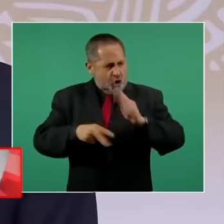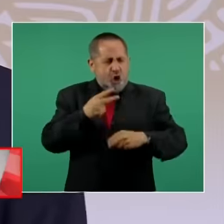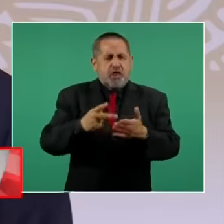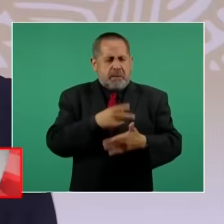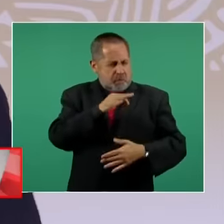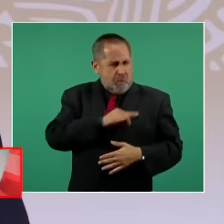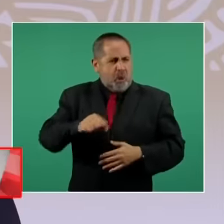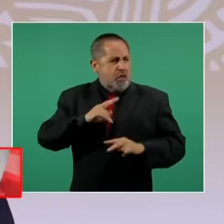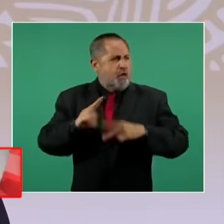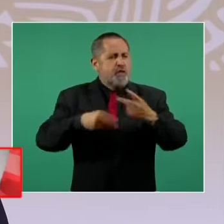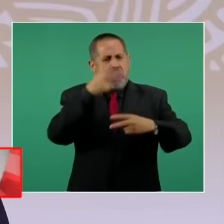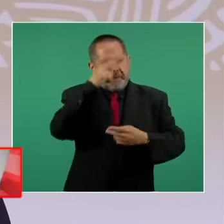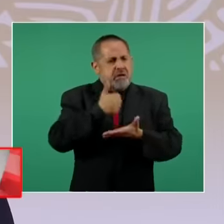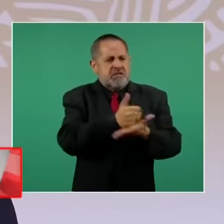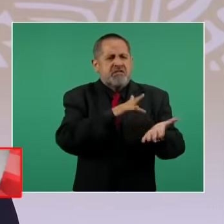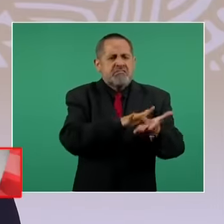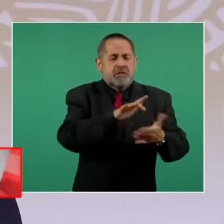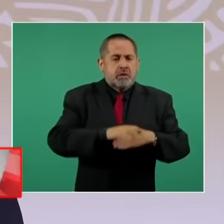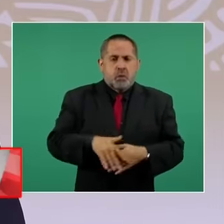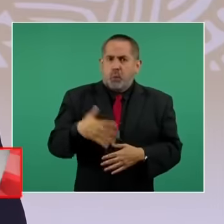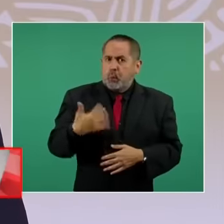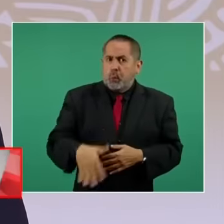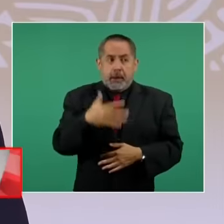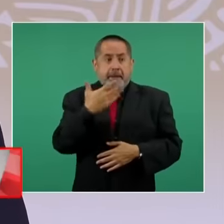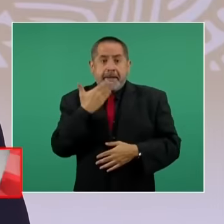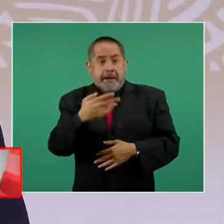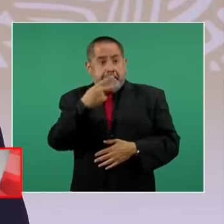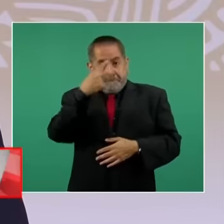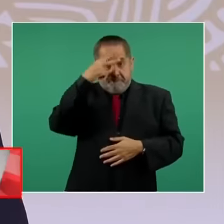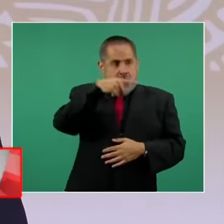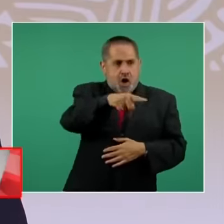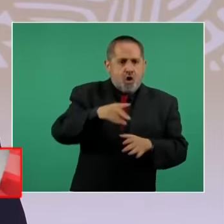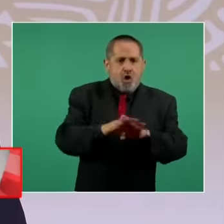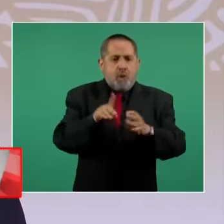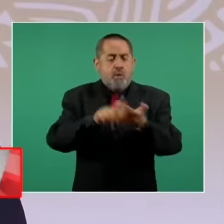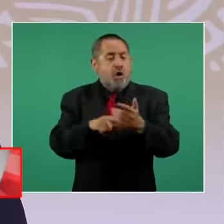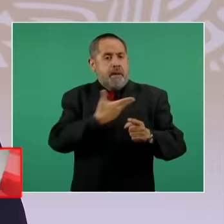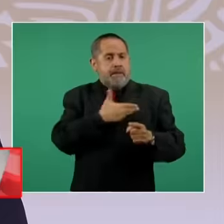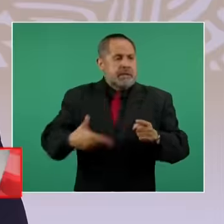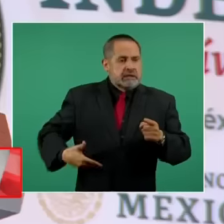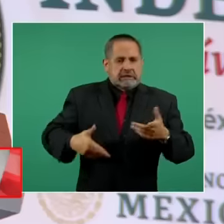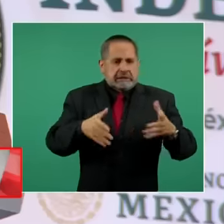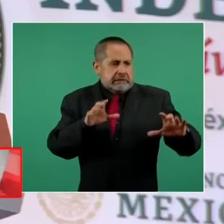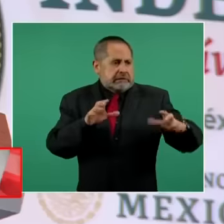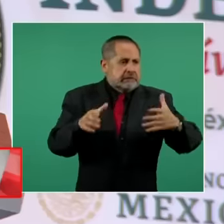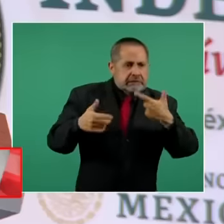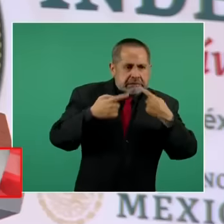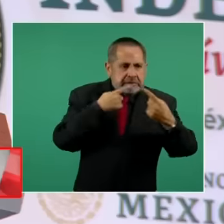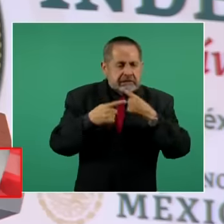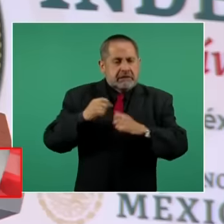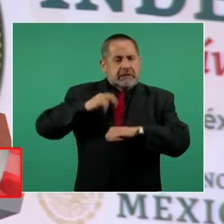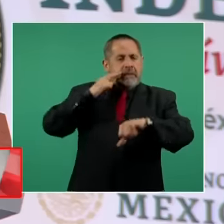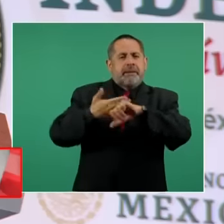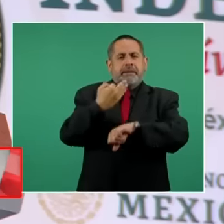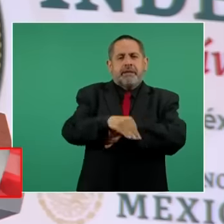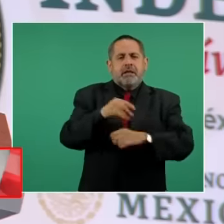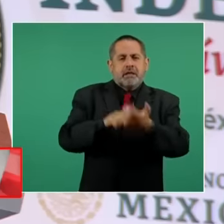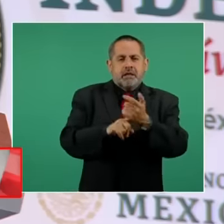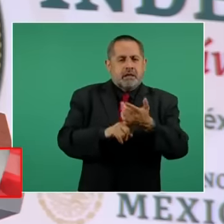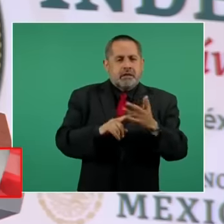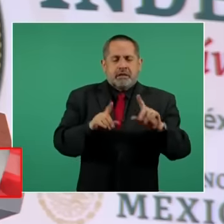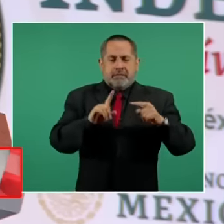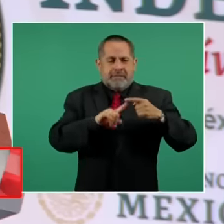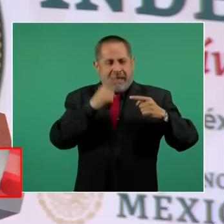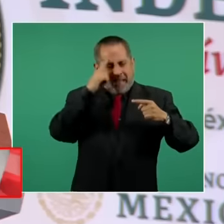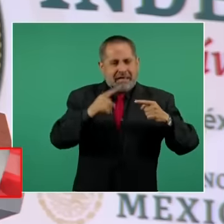Reconocemos el excelente trabajo desempeñado por México al frente de la presidencia pro tempore de la Comunidad de Estados Latinoamericanos y